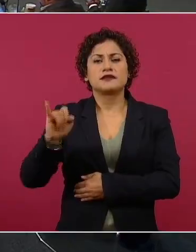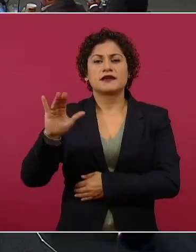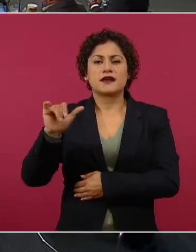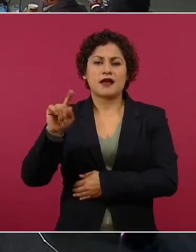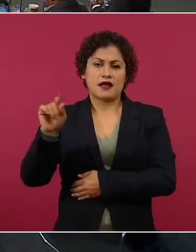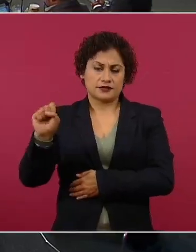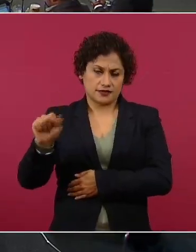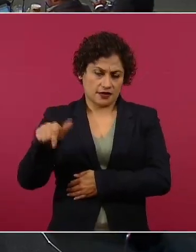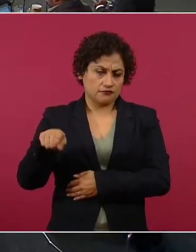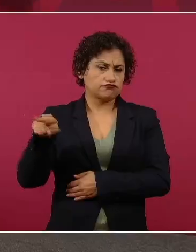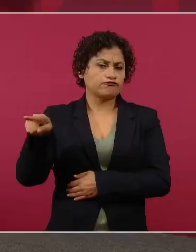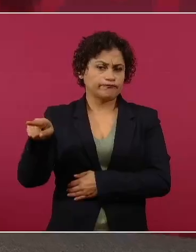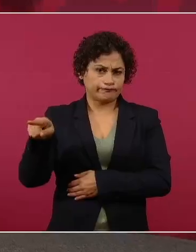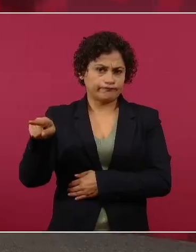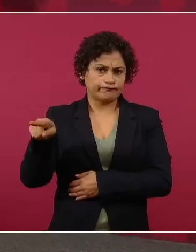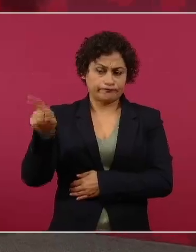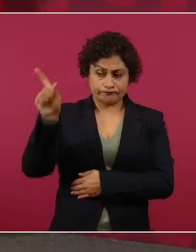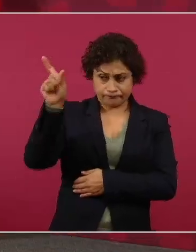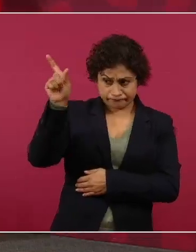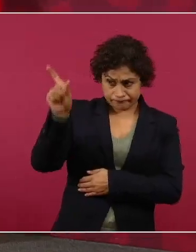Es un